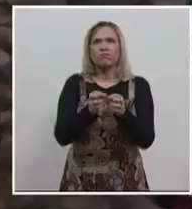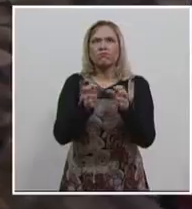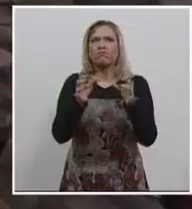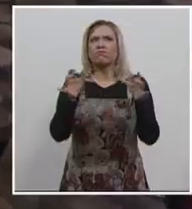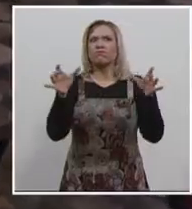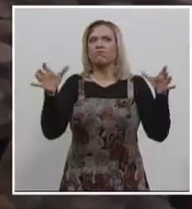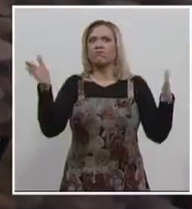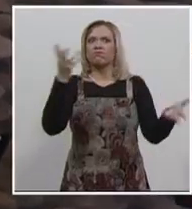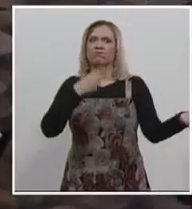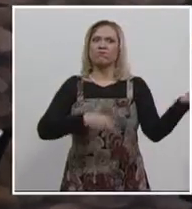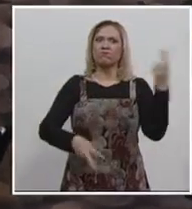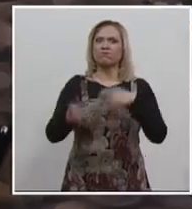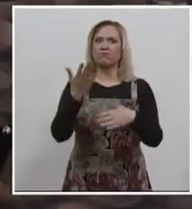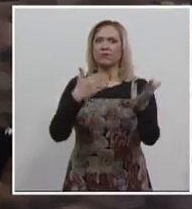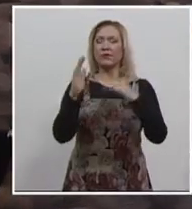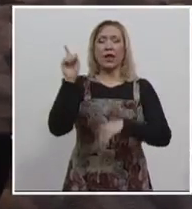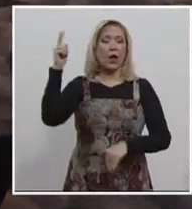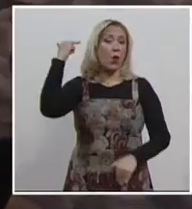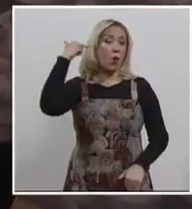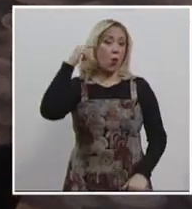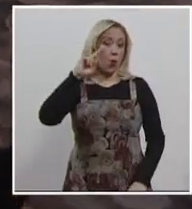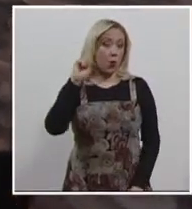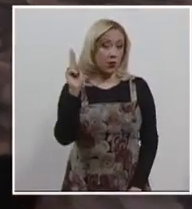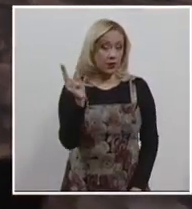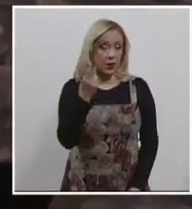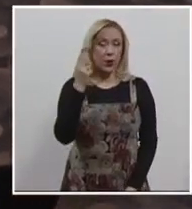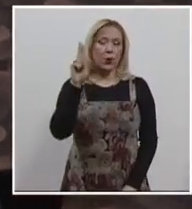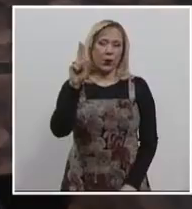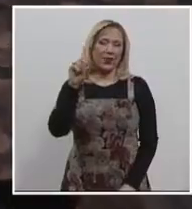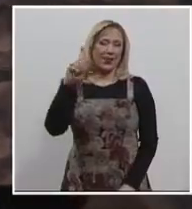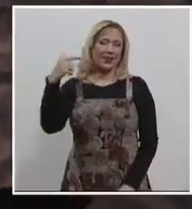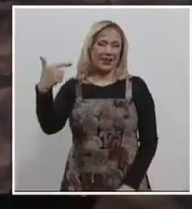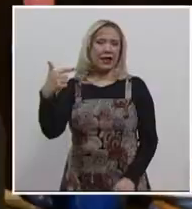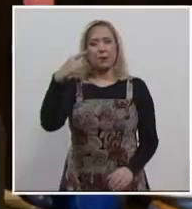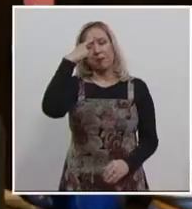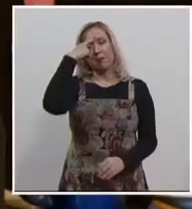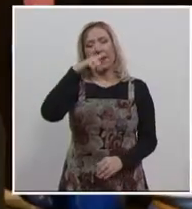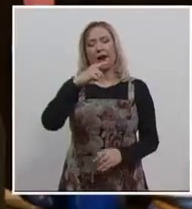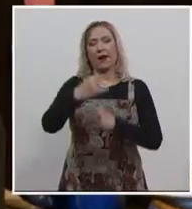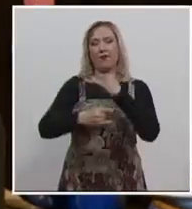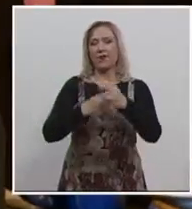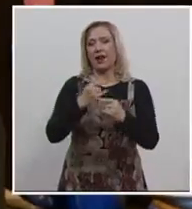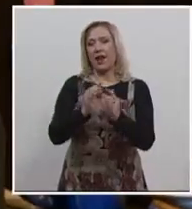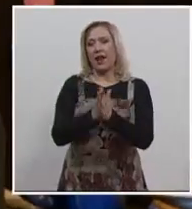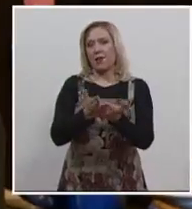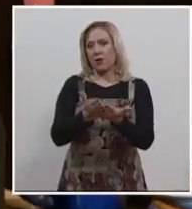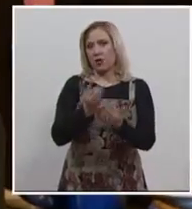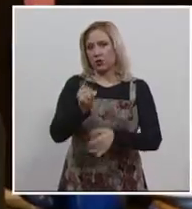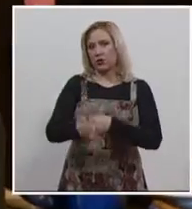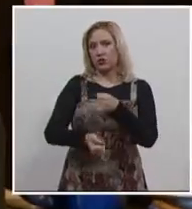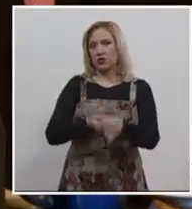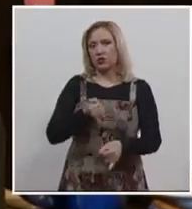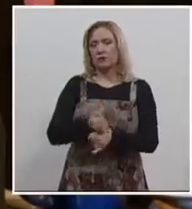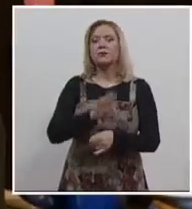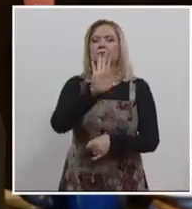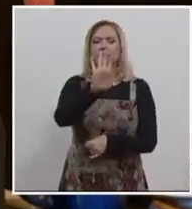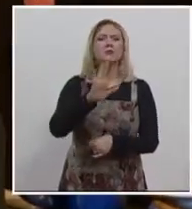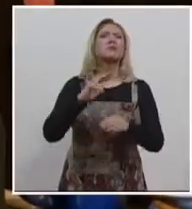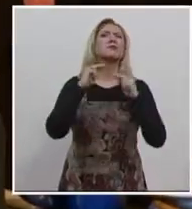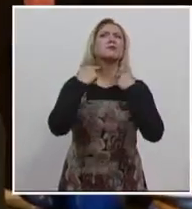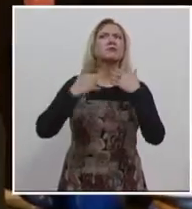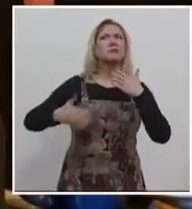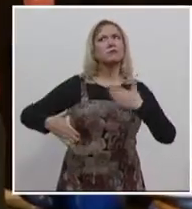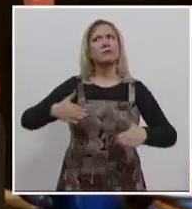Universidad de Guadalajara. Esto en el marco de la Feria Internacional del Libro. Inteligencia artificial, me gustaría contar con